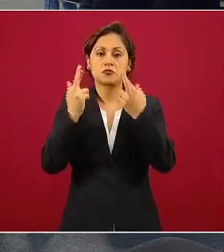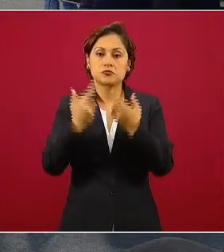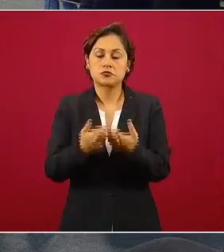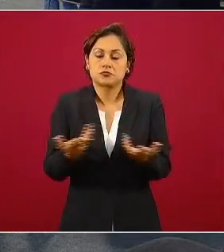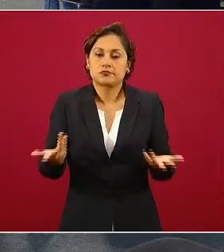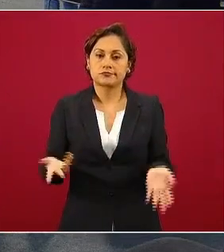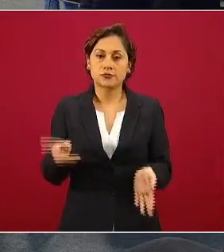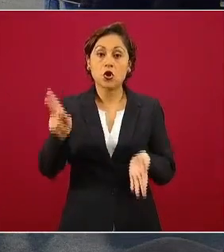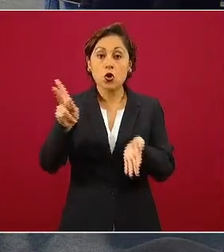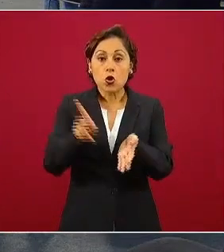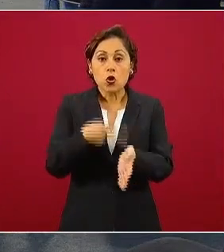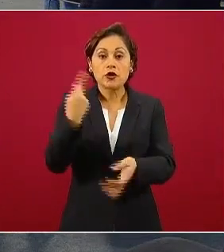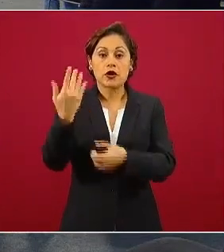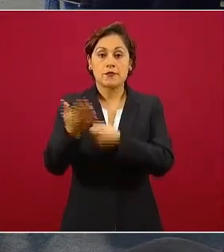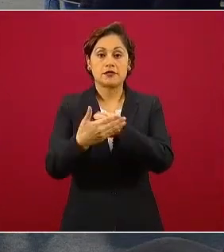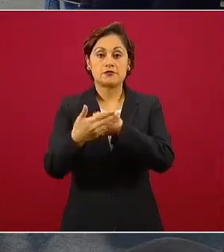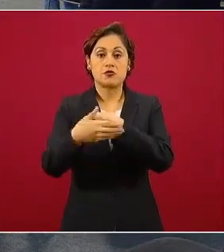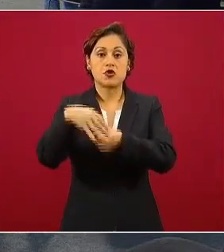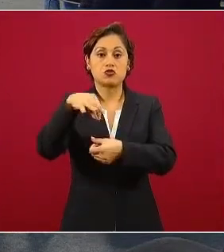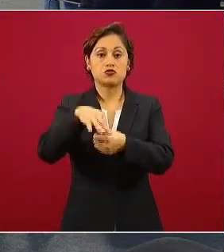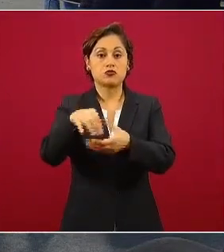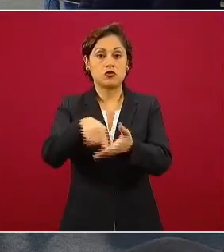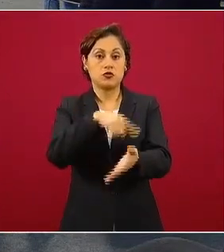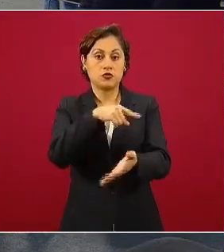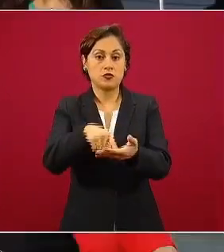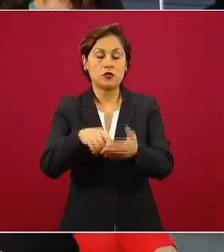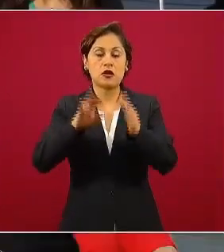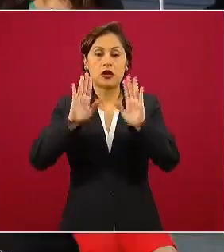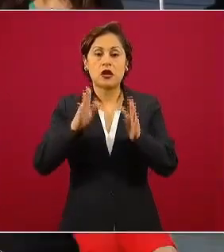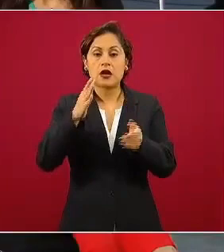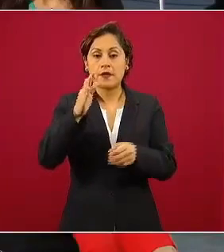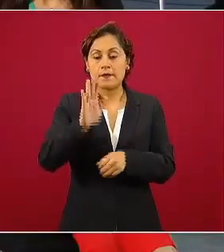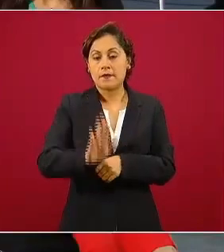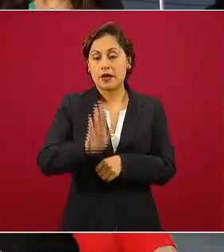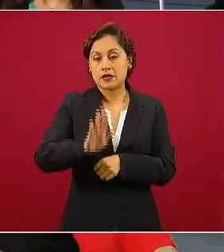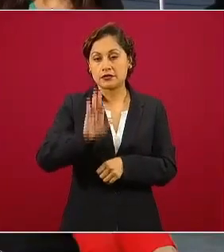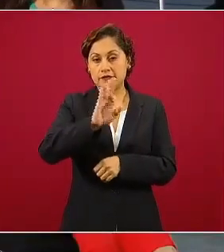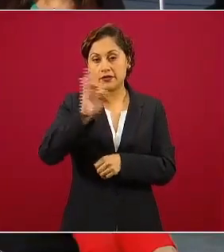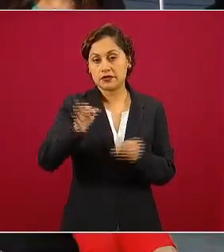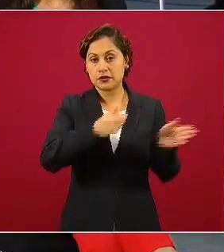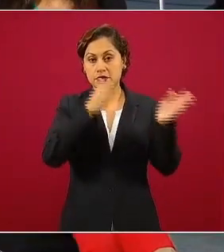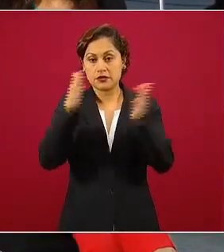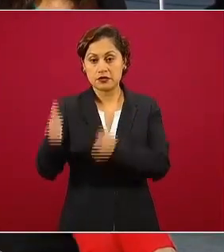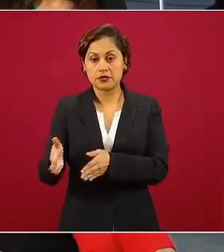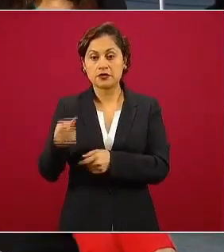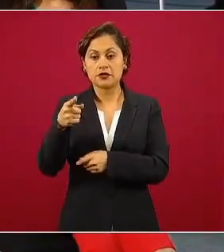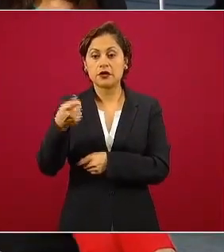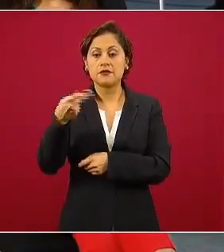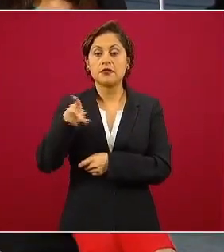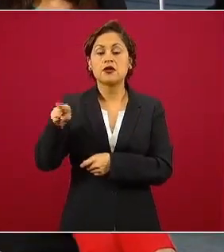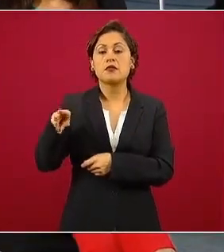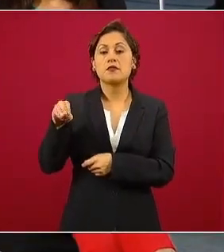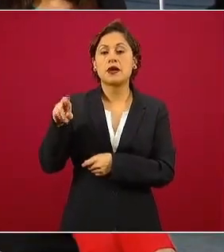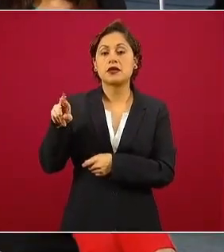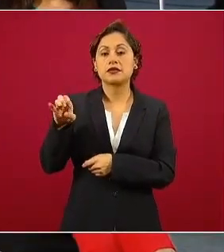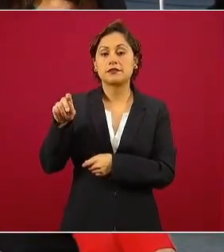pospusieron por lo de la pandemia, en donde al parecer Martínez Esparza pues quiere reelegirse, ¿no? Entonces, por lo menos quieren que haya